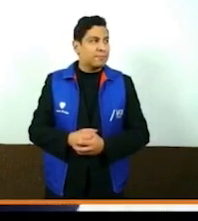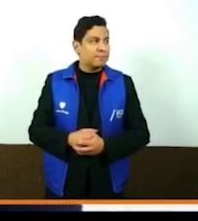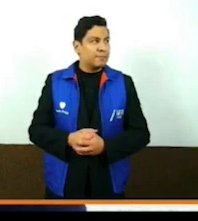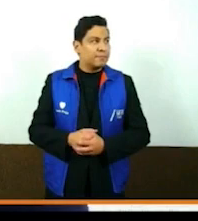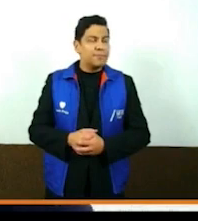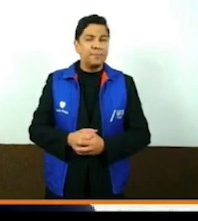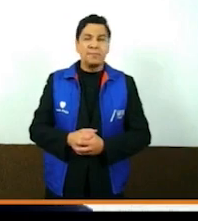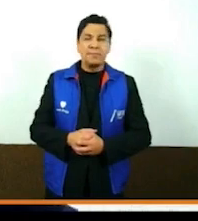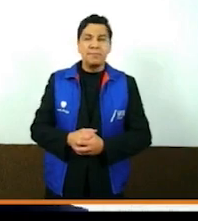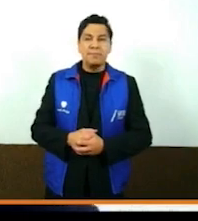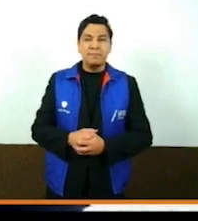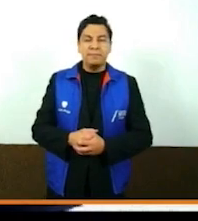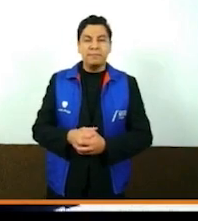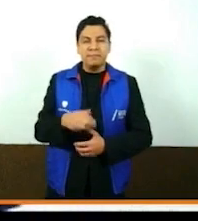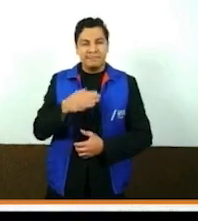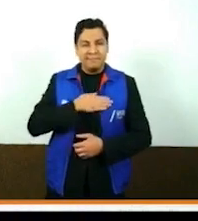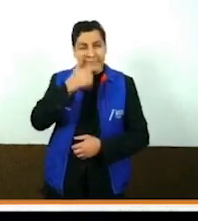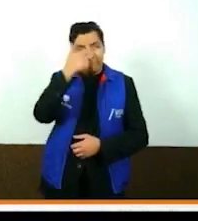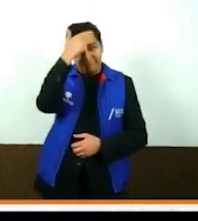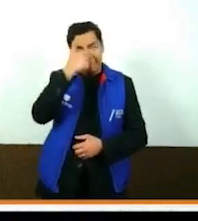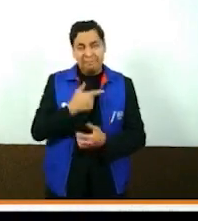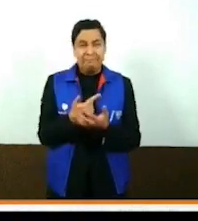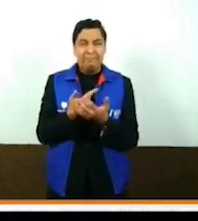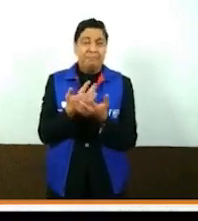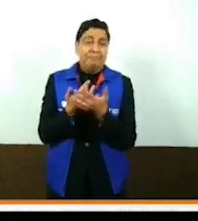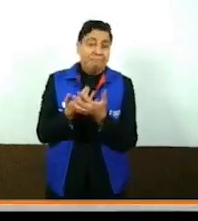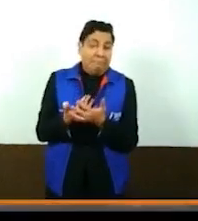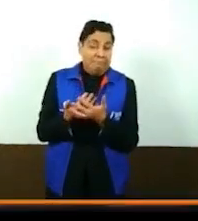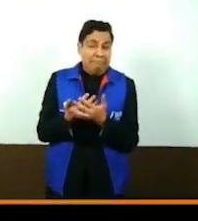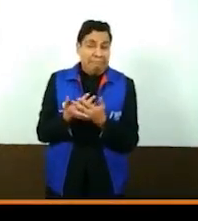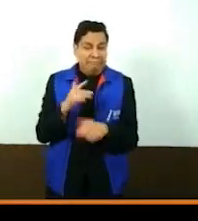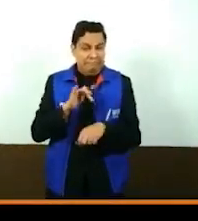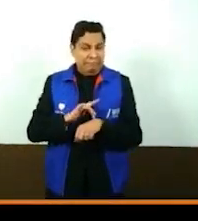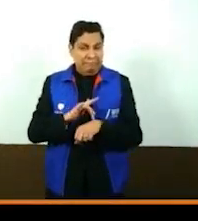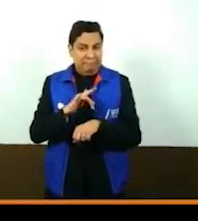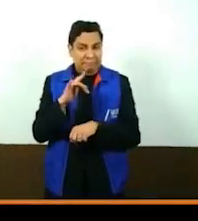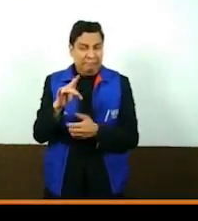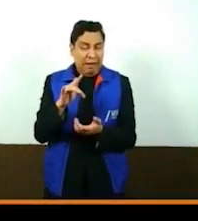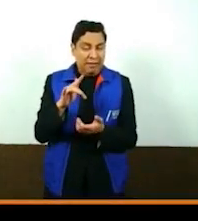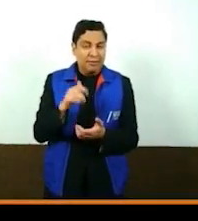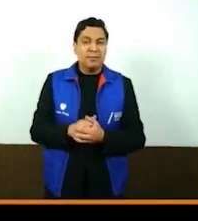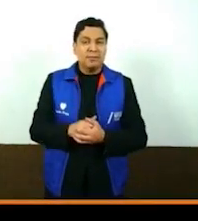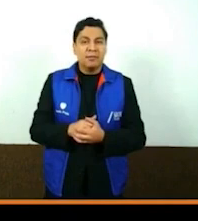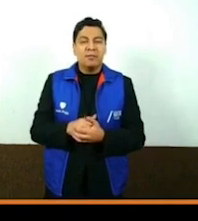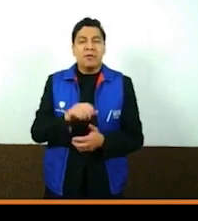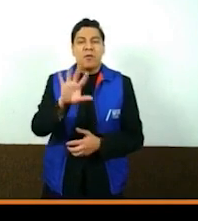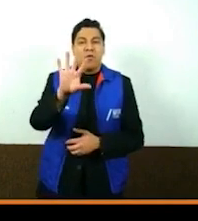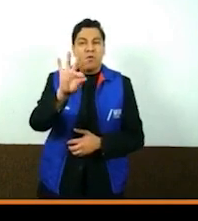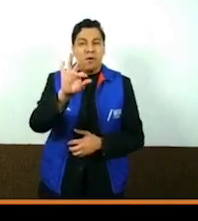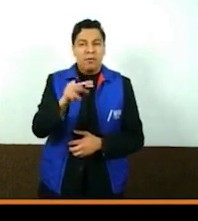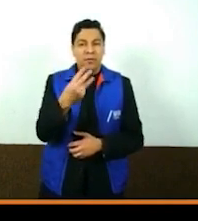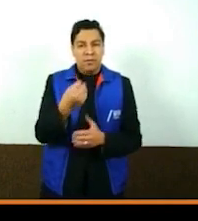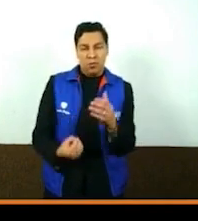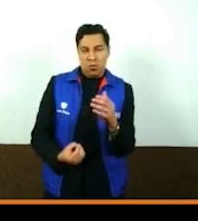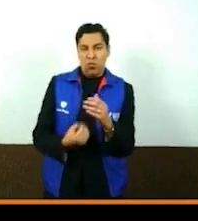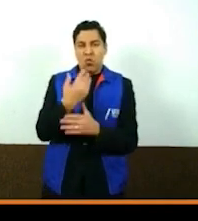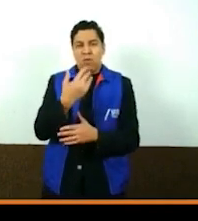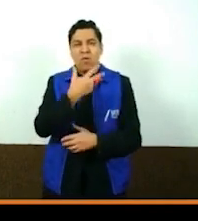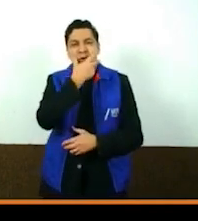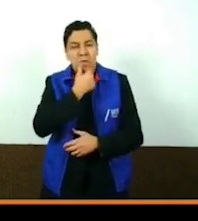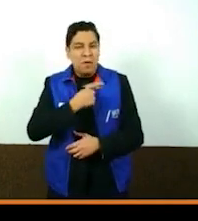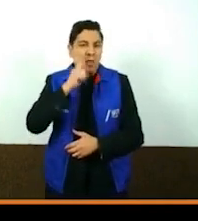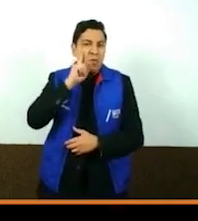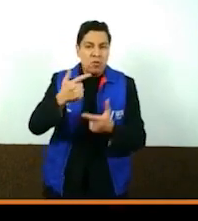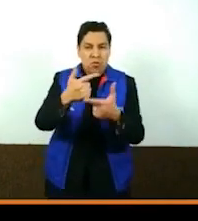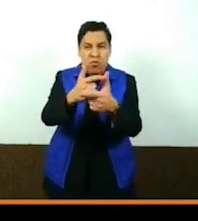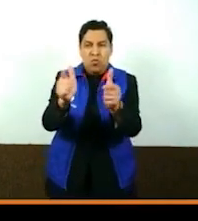Ahí va. Buenas noches a todos, gracias por esperar este momento. Queremos felicitar a los 43 nuevos consultores que hoy integran